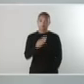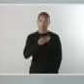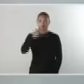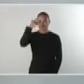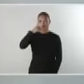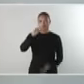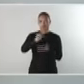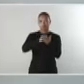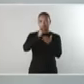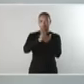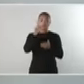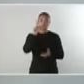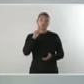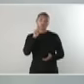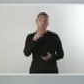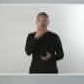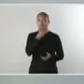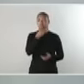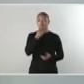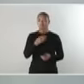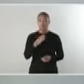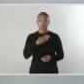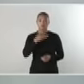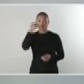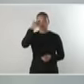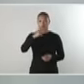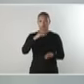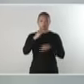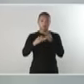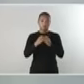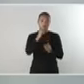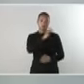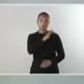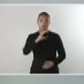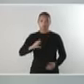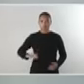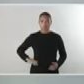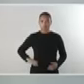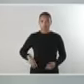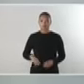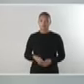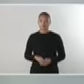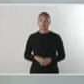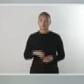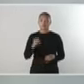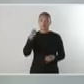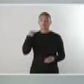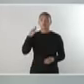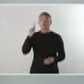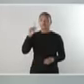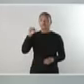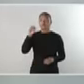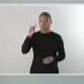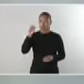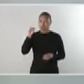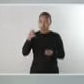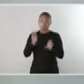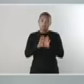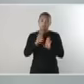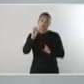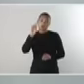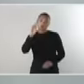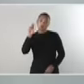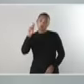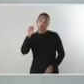noches tamaulipecas y tamaulipecos buenas noches candidatos la impunidad la corrupción y